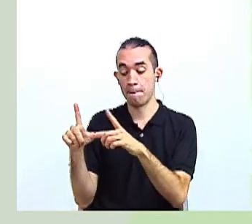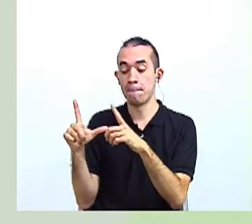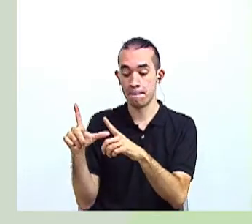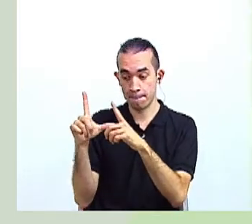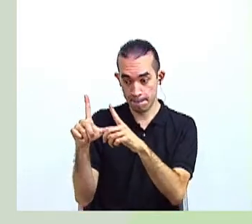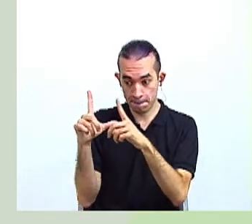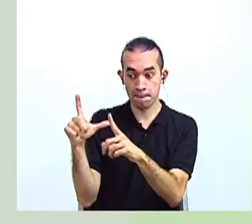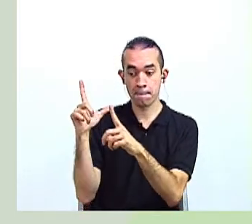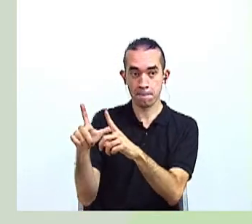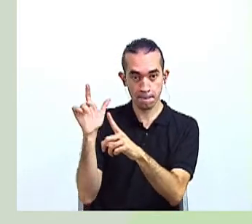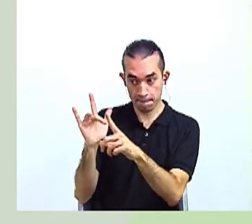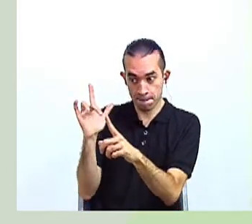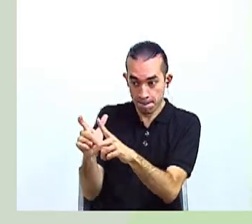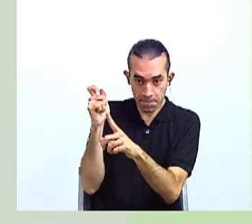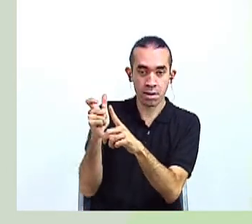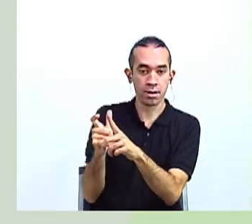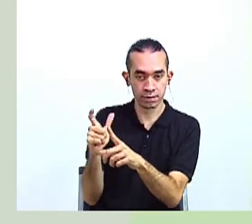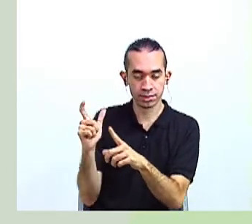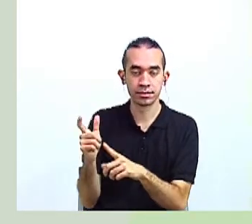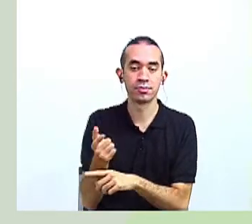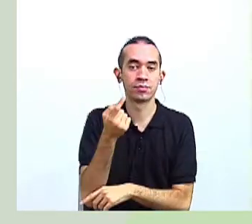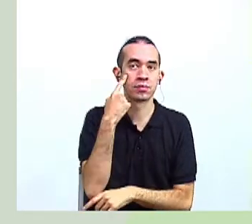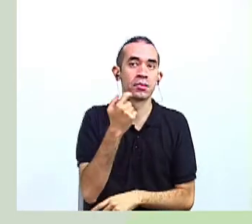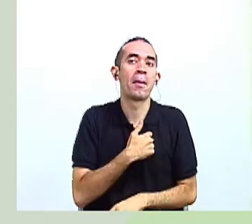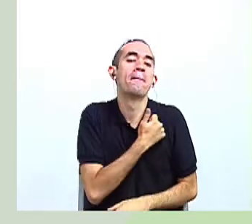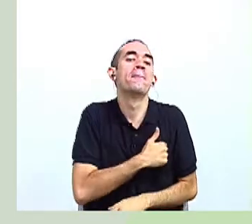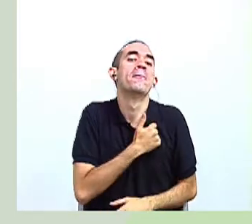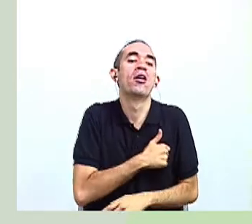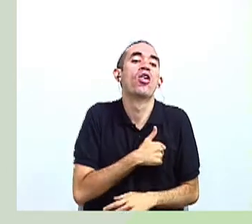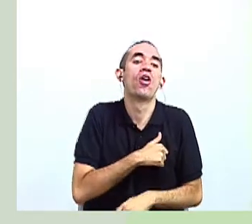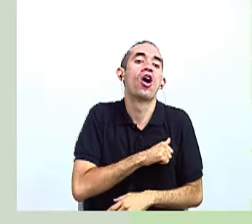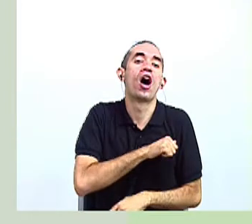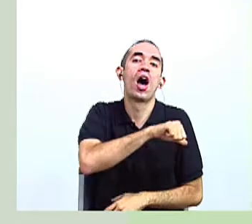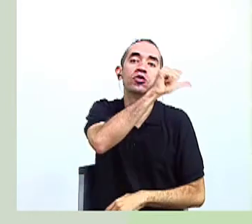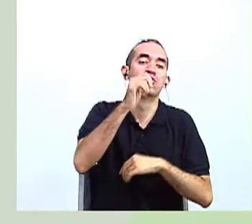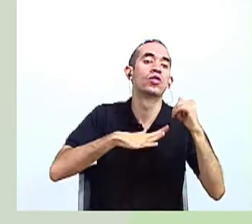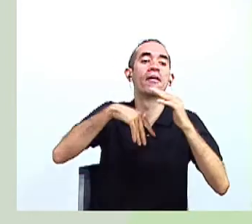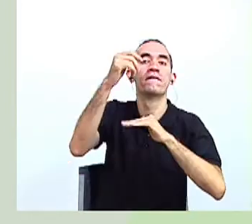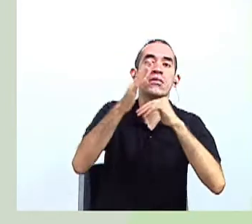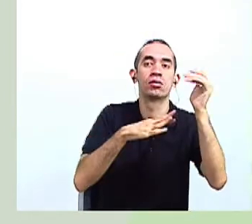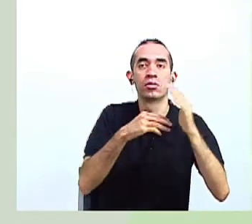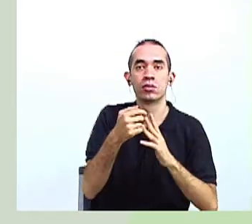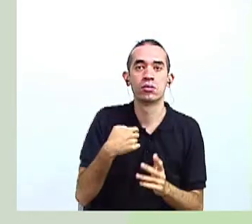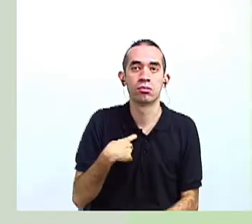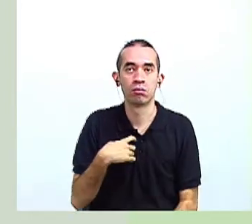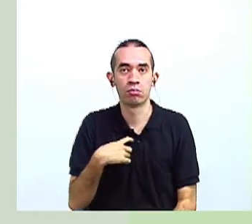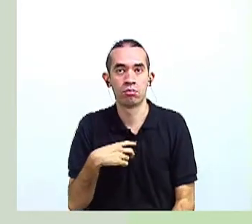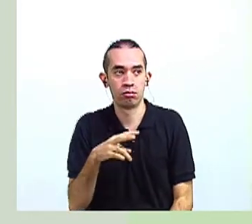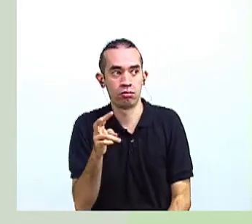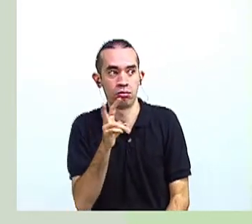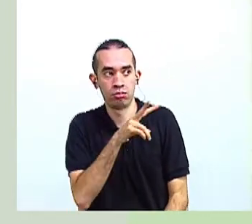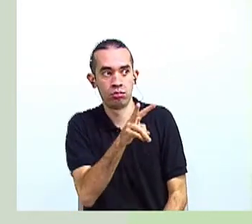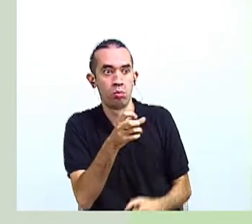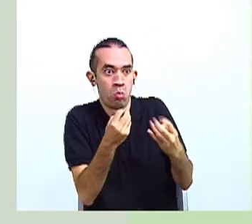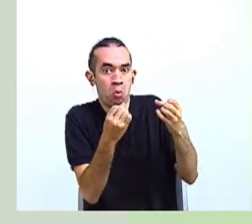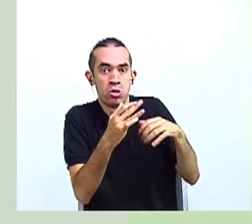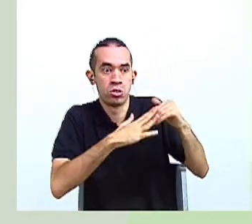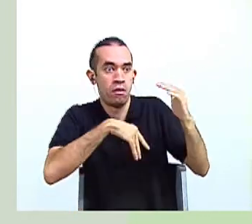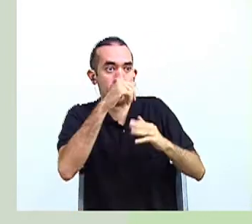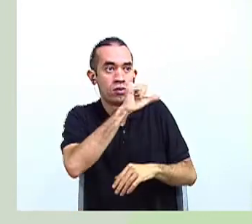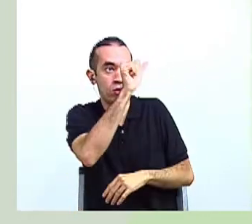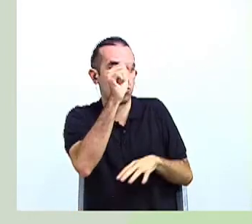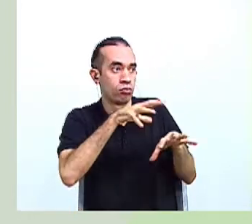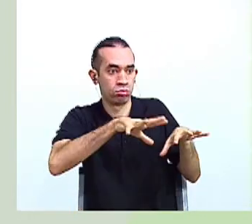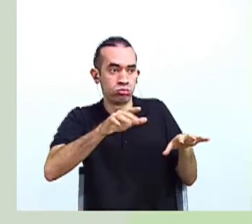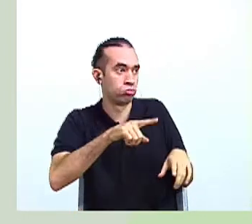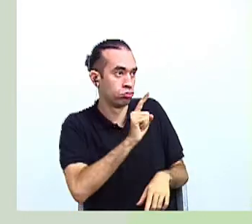pantalla. Dice, perdón, el edificio azul. Pero yo en ese momento estaba en un lugar donde había muchos edificios